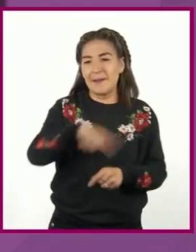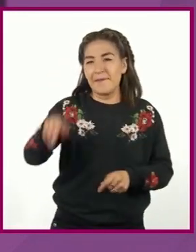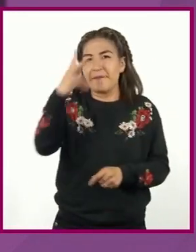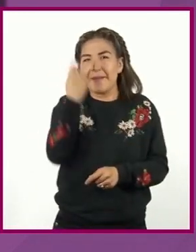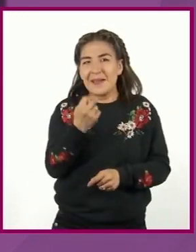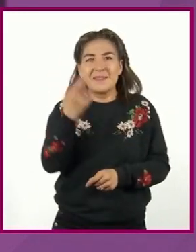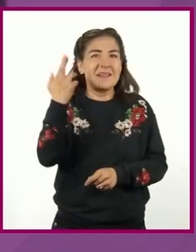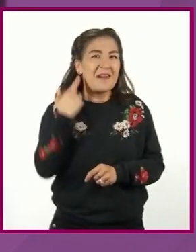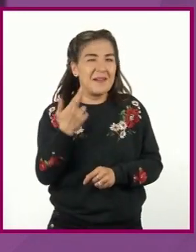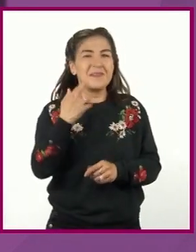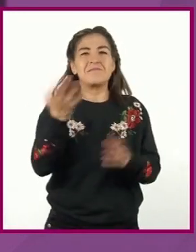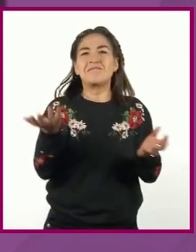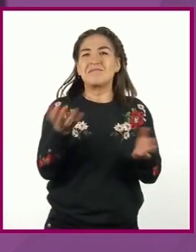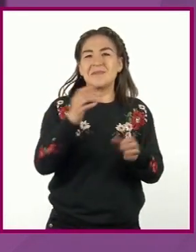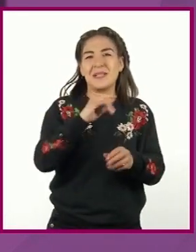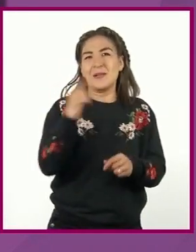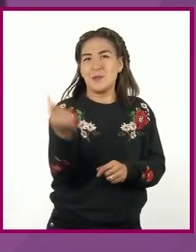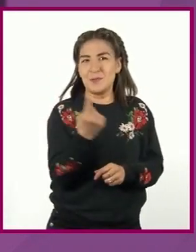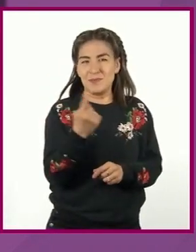eléctricos.